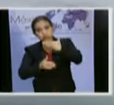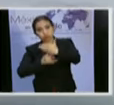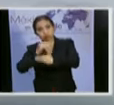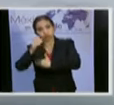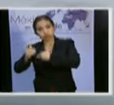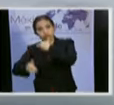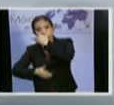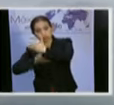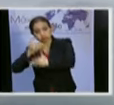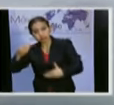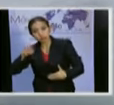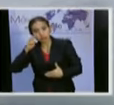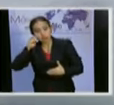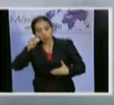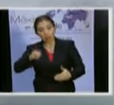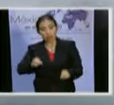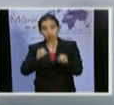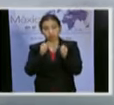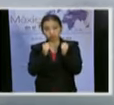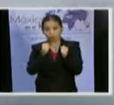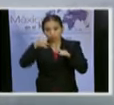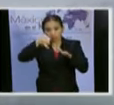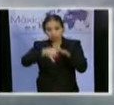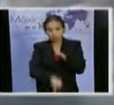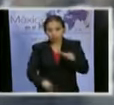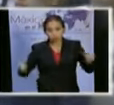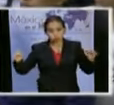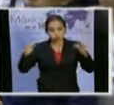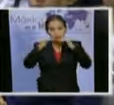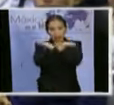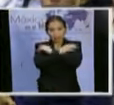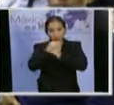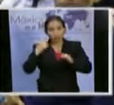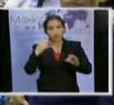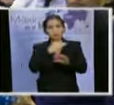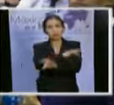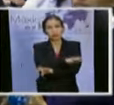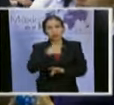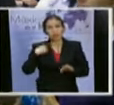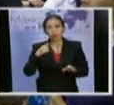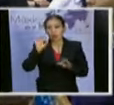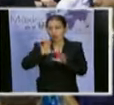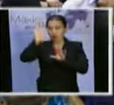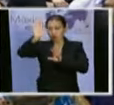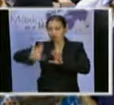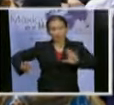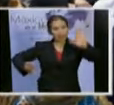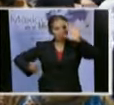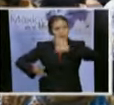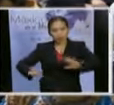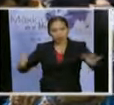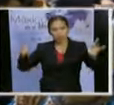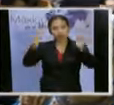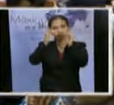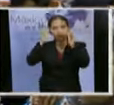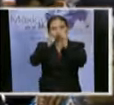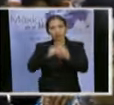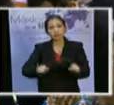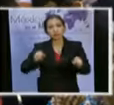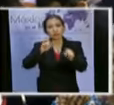la profundización del impacto de los flujos y patrones transcontinentales de interacción social,